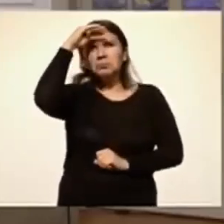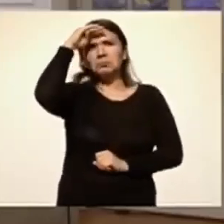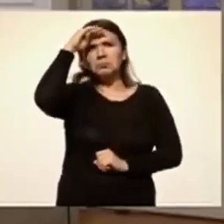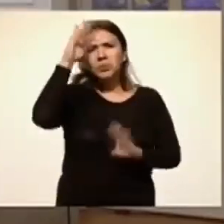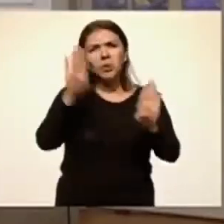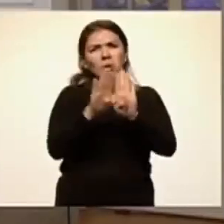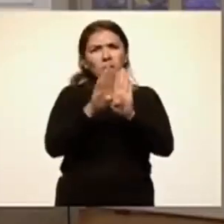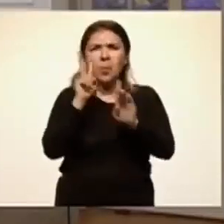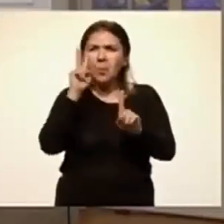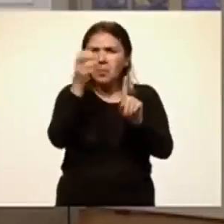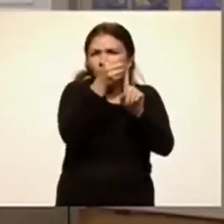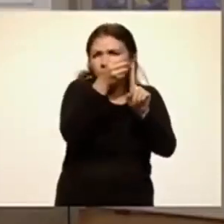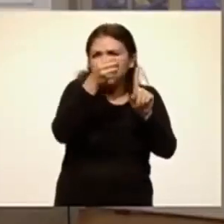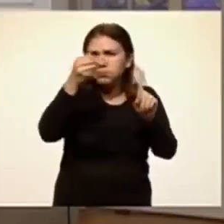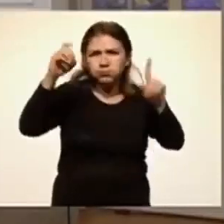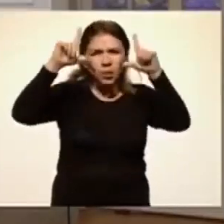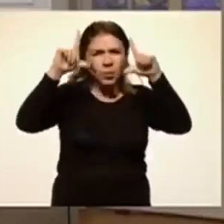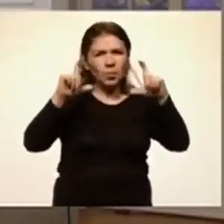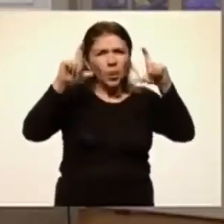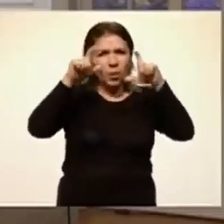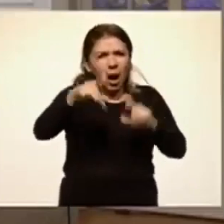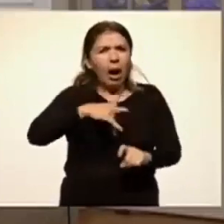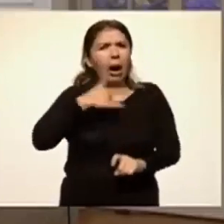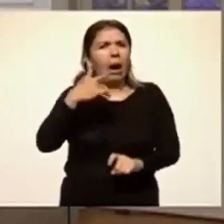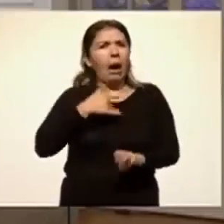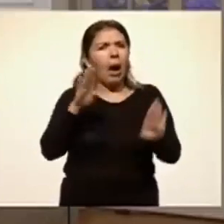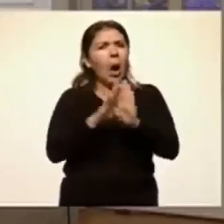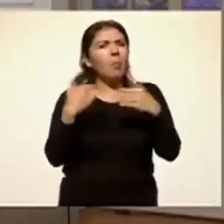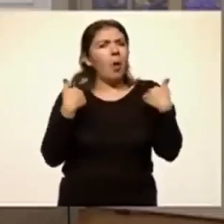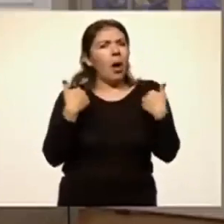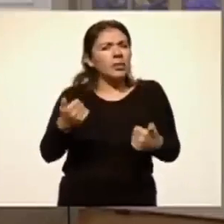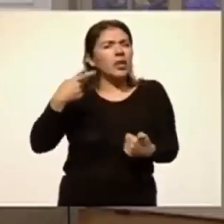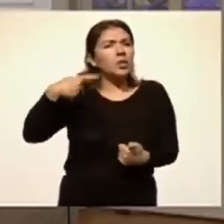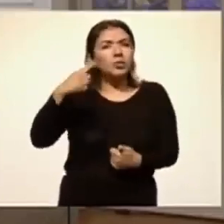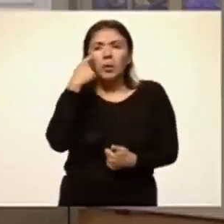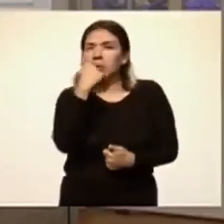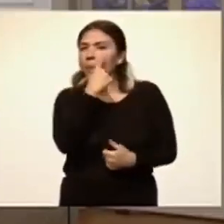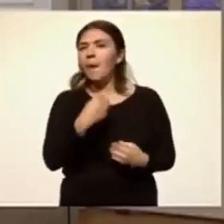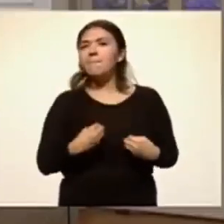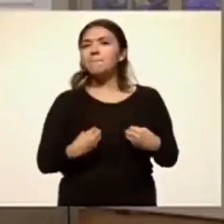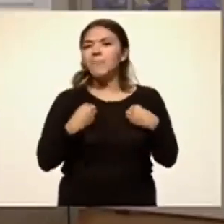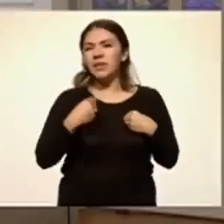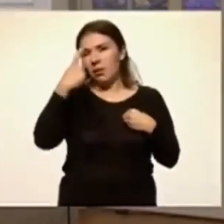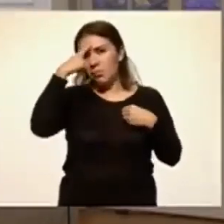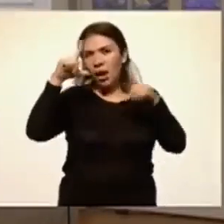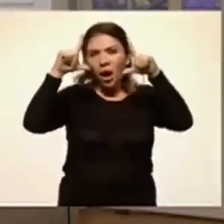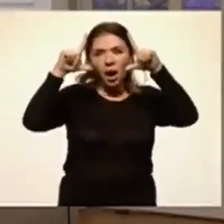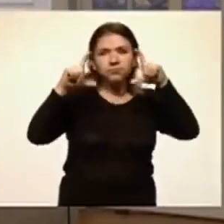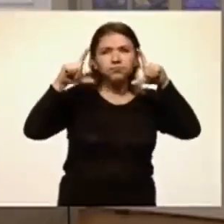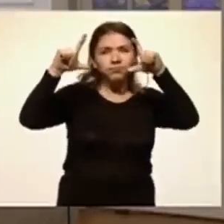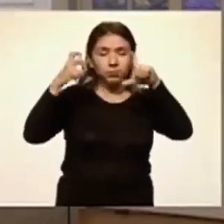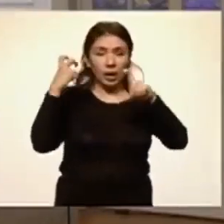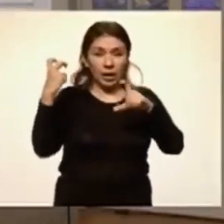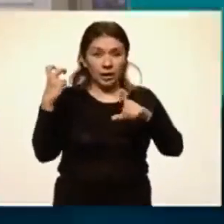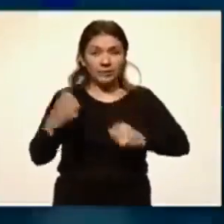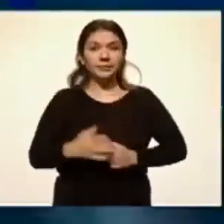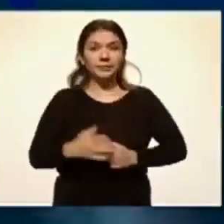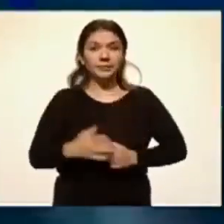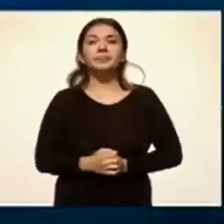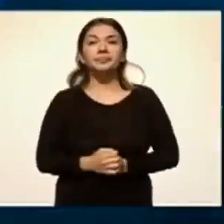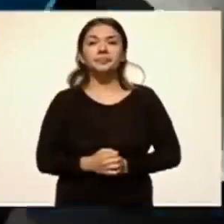tipo de escenas que retrataba puede decirte mucho sobre su manera de percibir y representar al mundo por medio de la cámara.